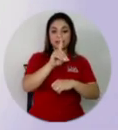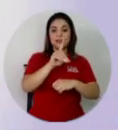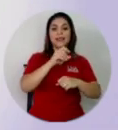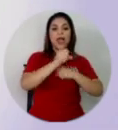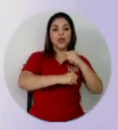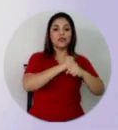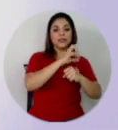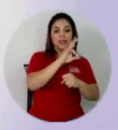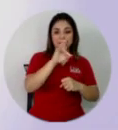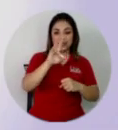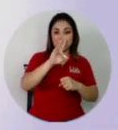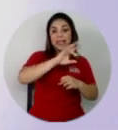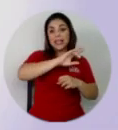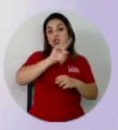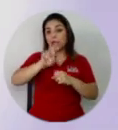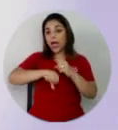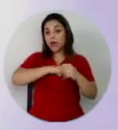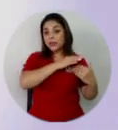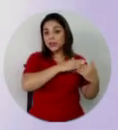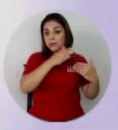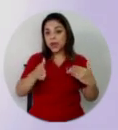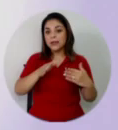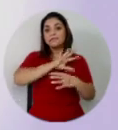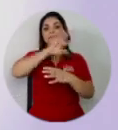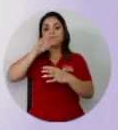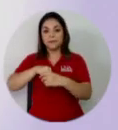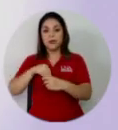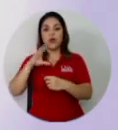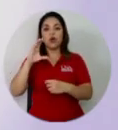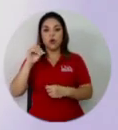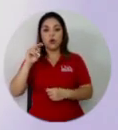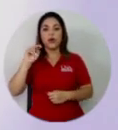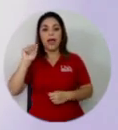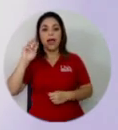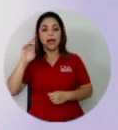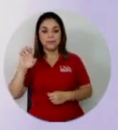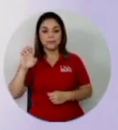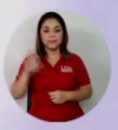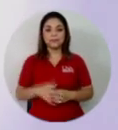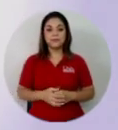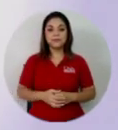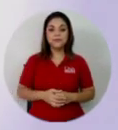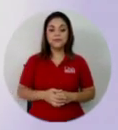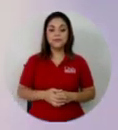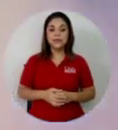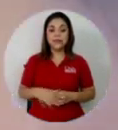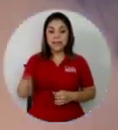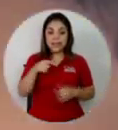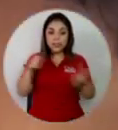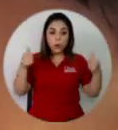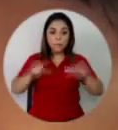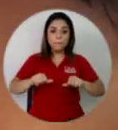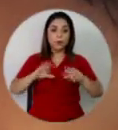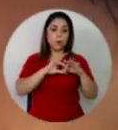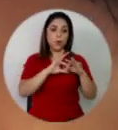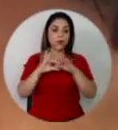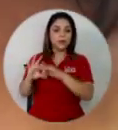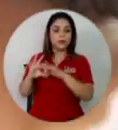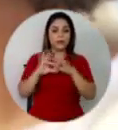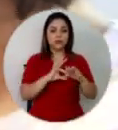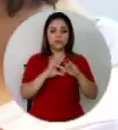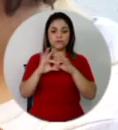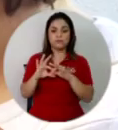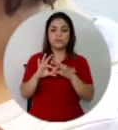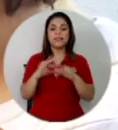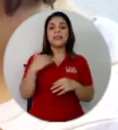2 años después se integra a CONARE. Entonces quedan esas 4 universidades. Y el convenio de coordinación tenía una